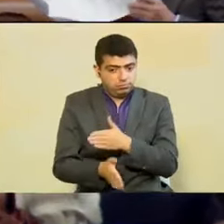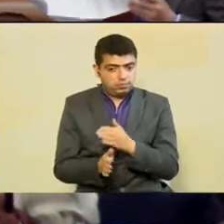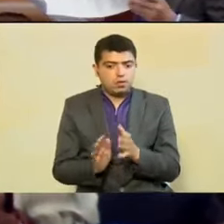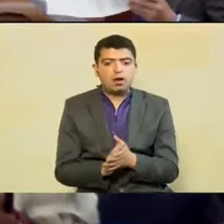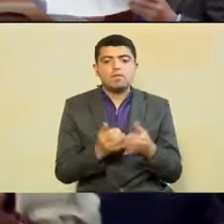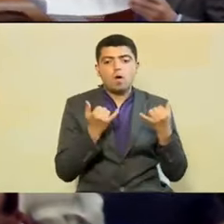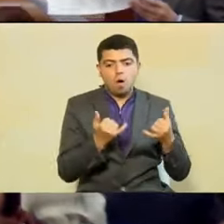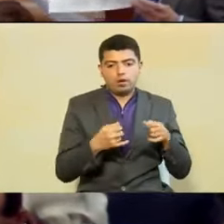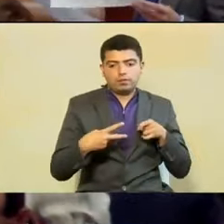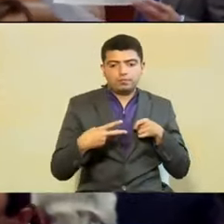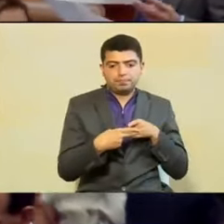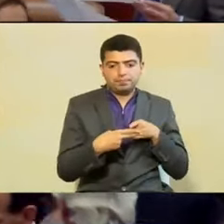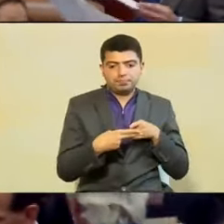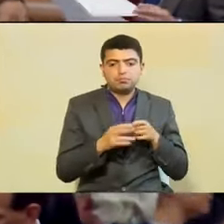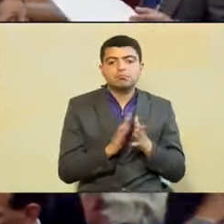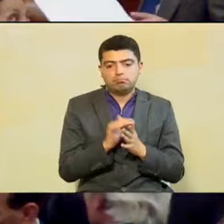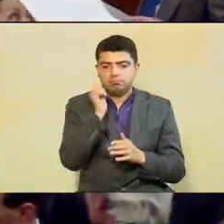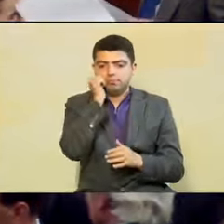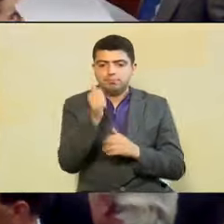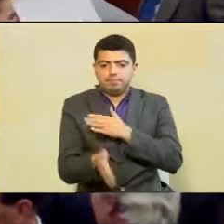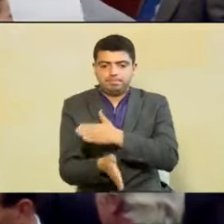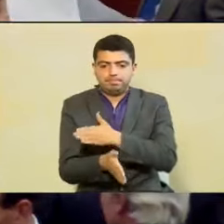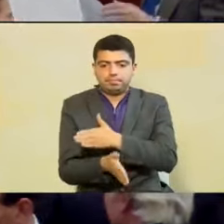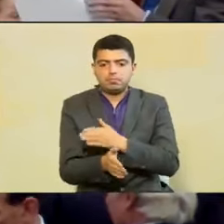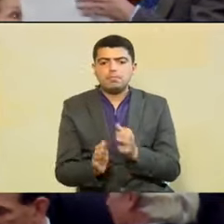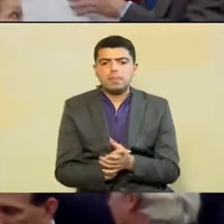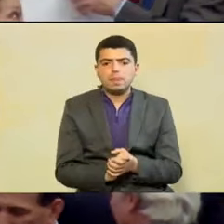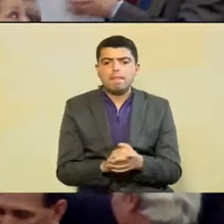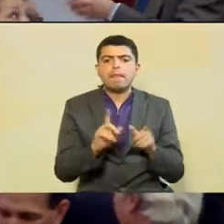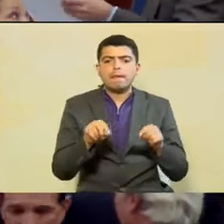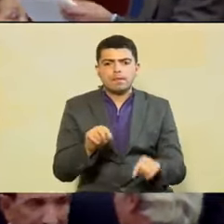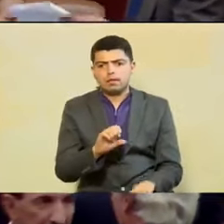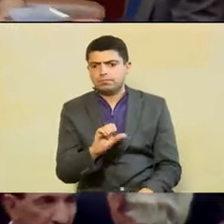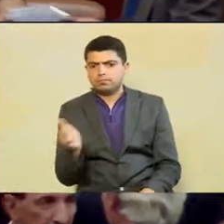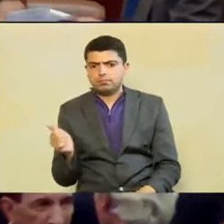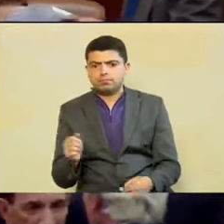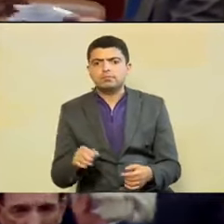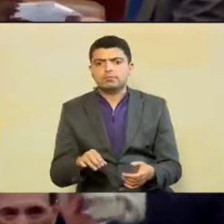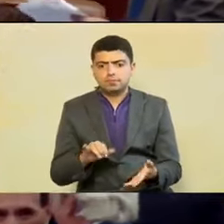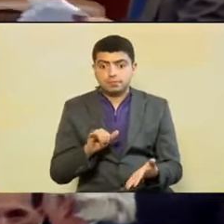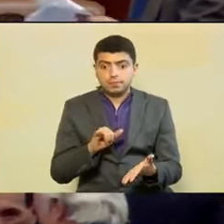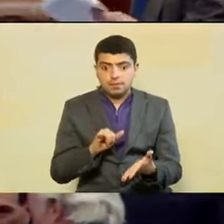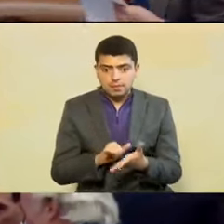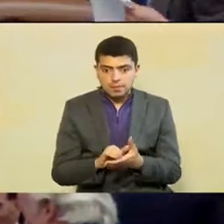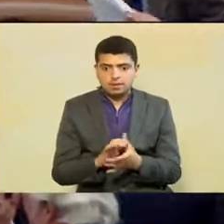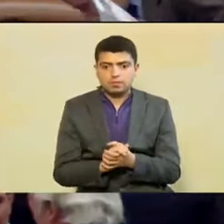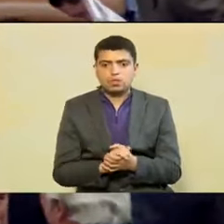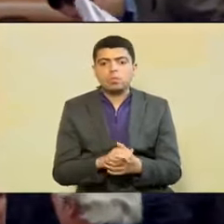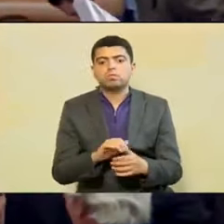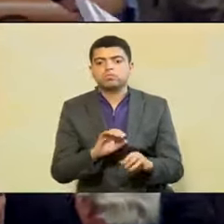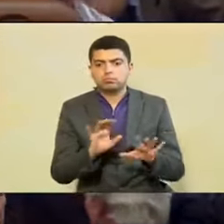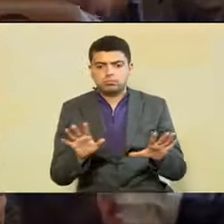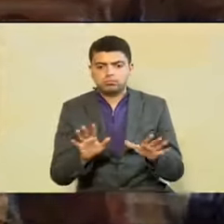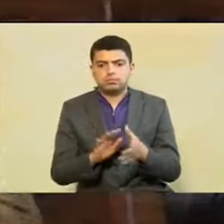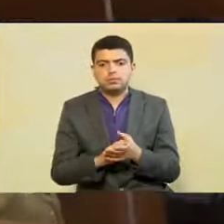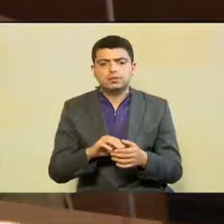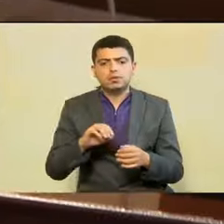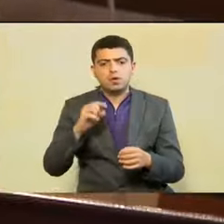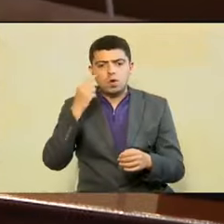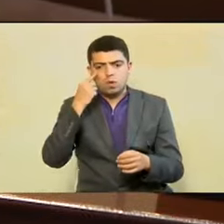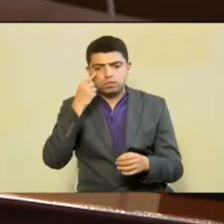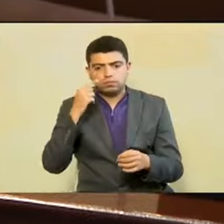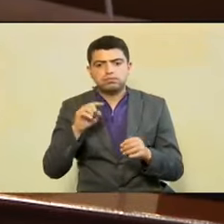quedó en camino está el de actores que lleva cinco debates y que